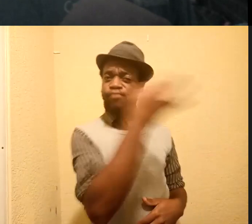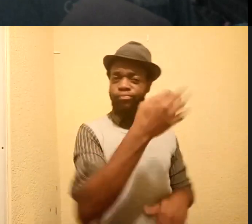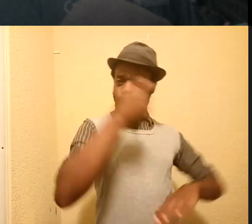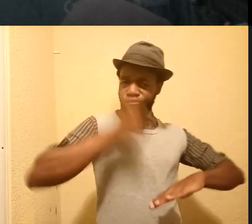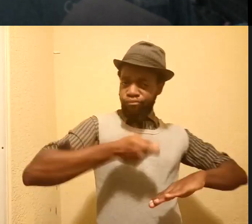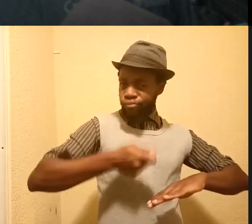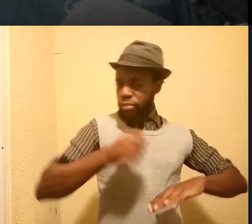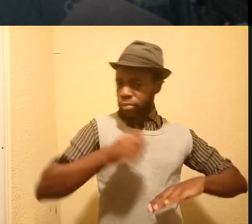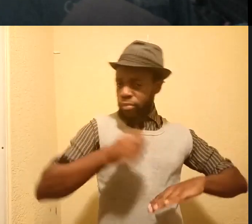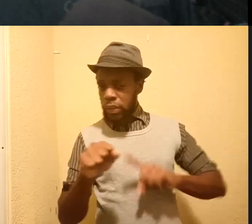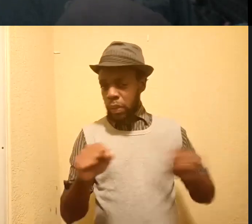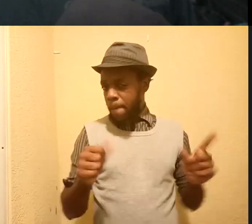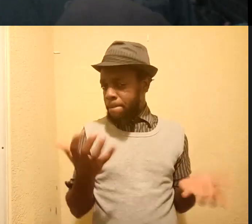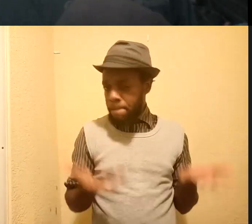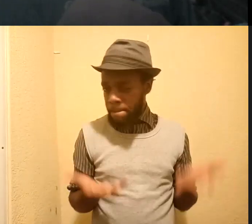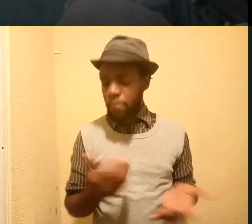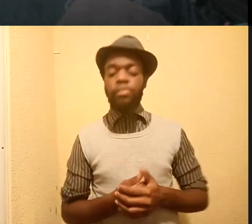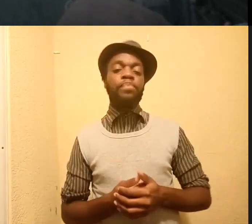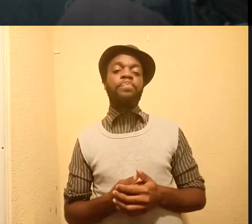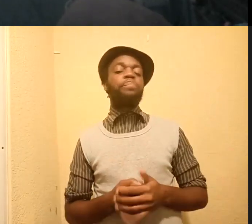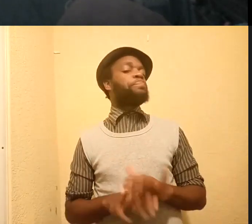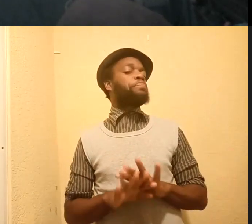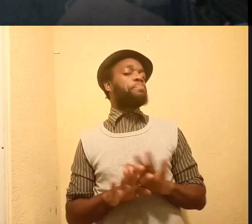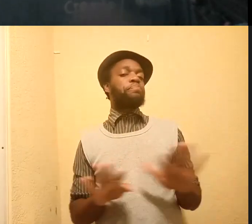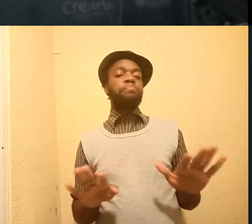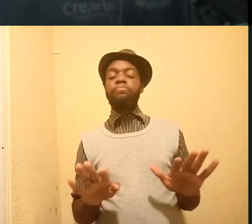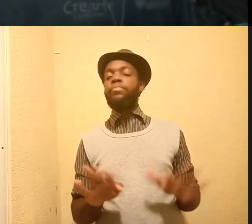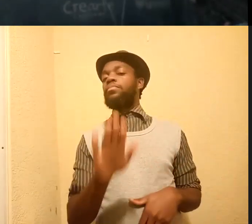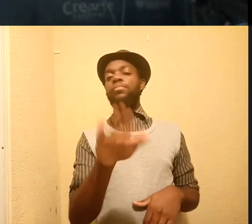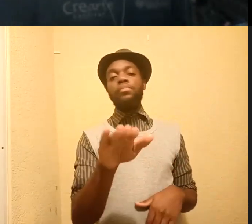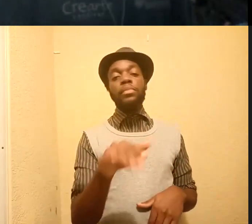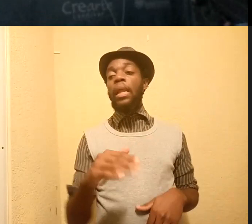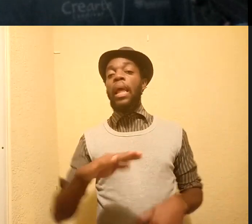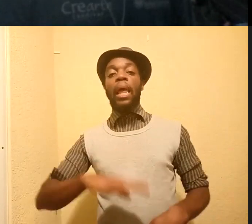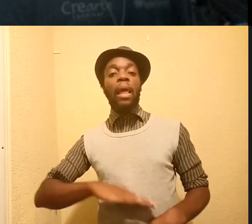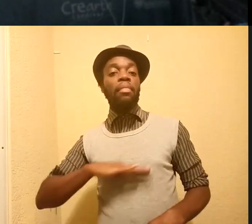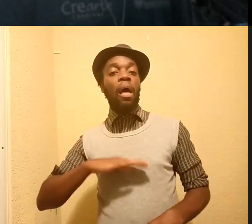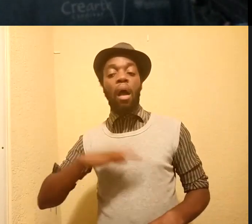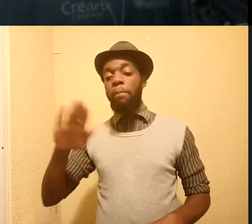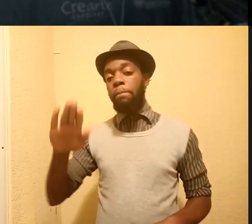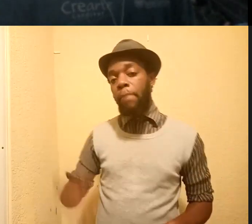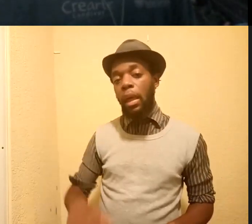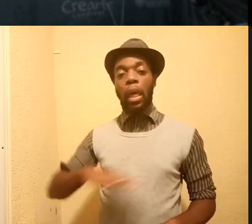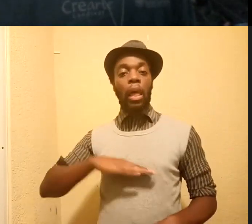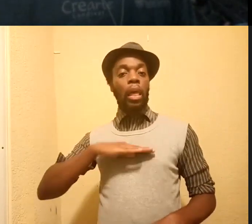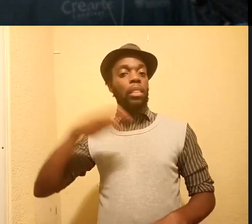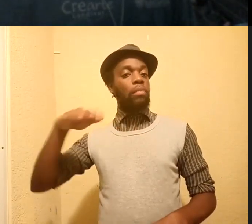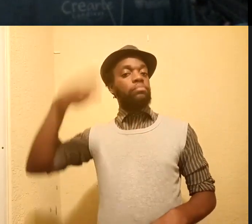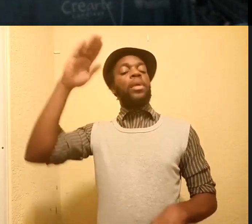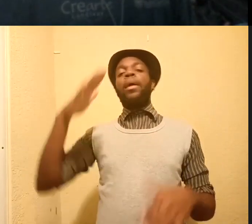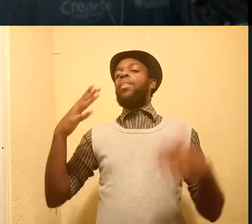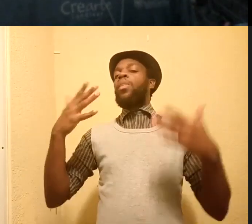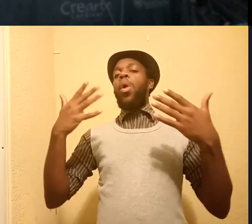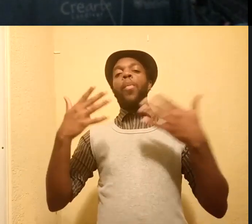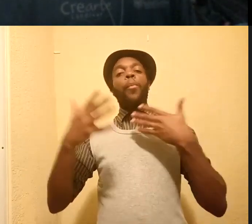El abuso sexual, independientemente de la edad, tú tienes el derecho de denunciarlo. Cuando hablamos